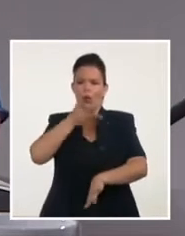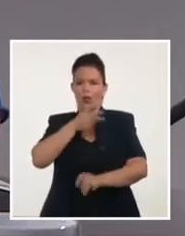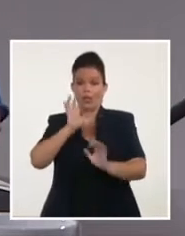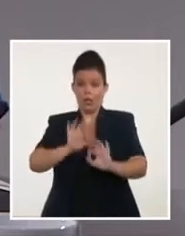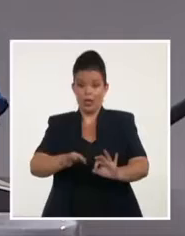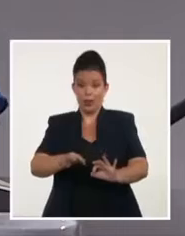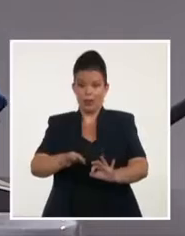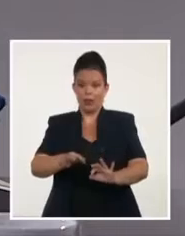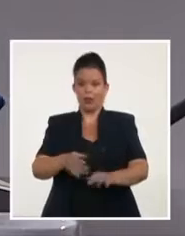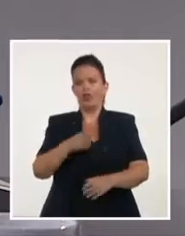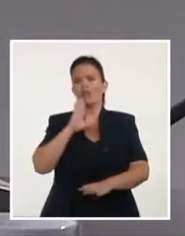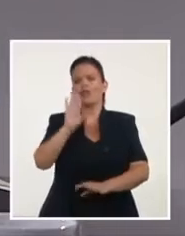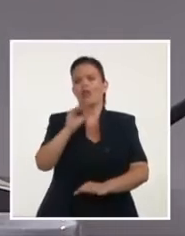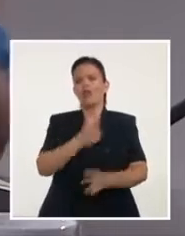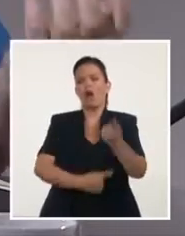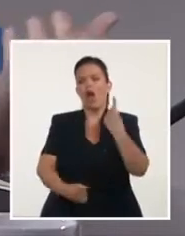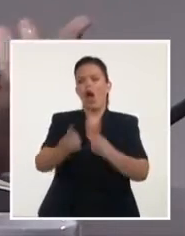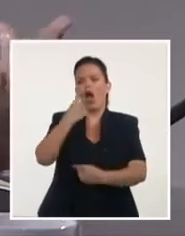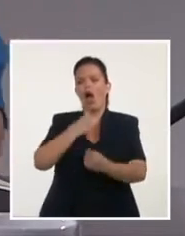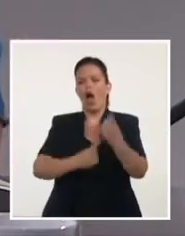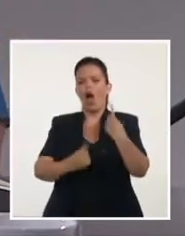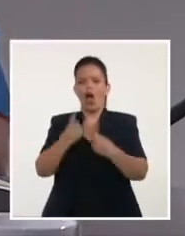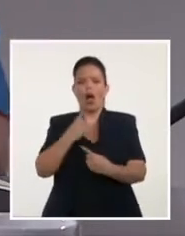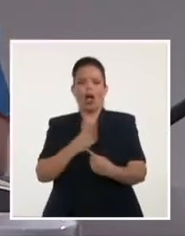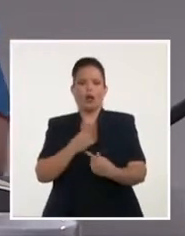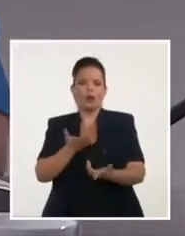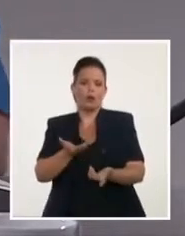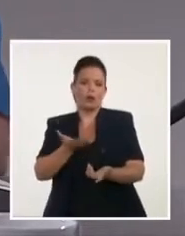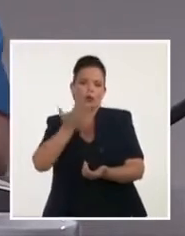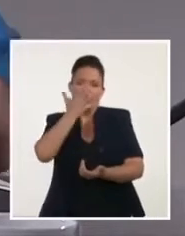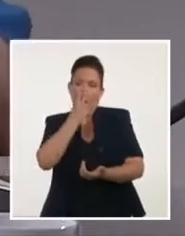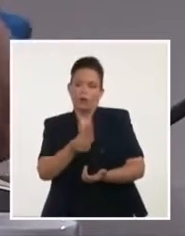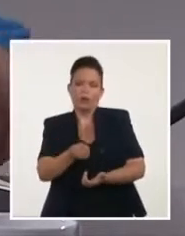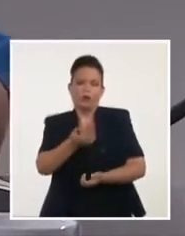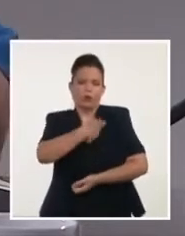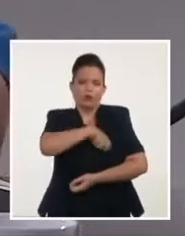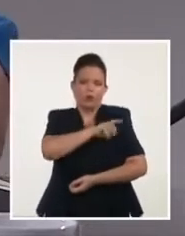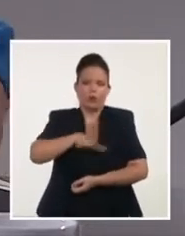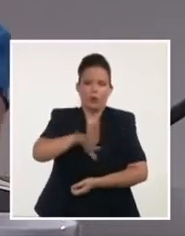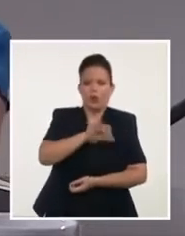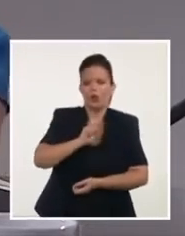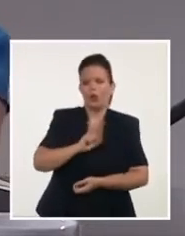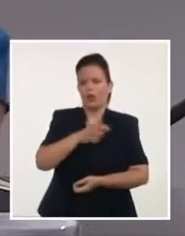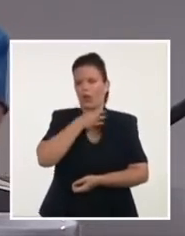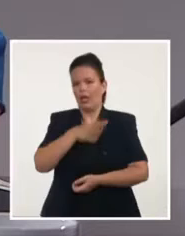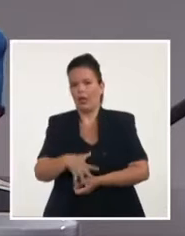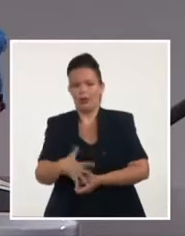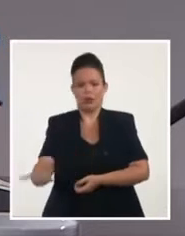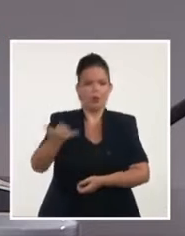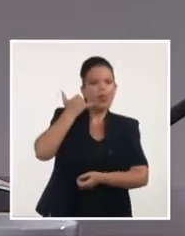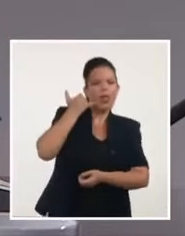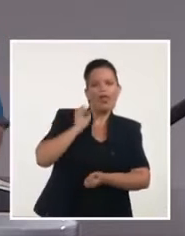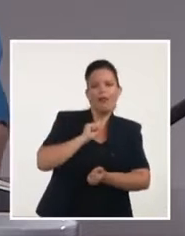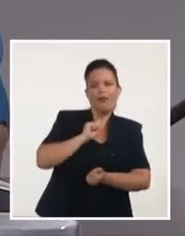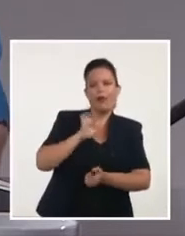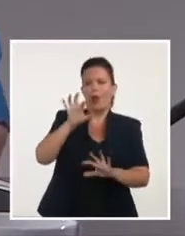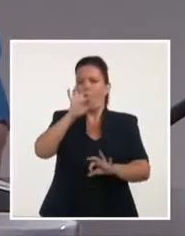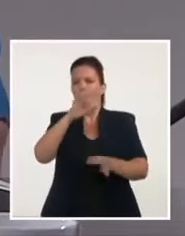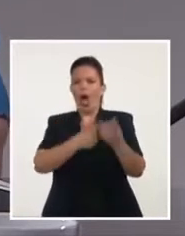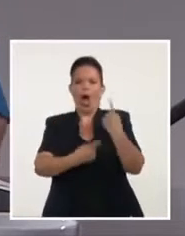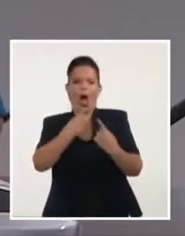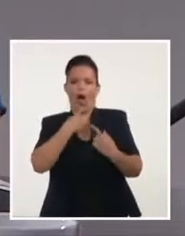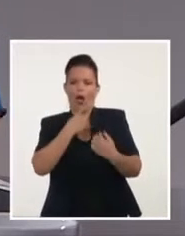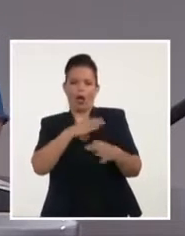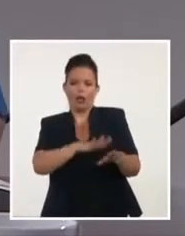directas donde era lo más artesanal del mundo, o sea, se movía el teléfono como lo haría cualquier hijo de